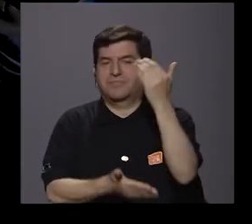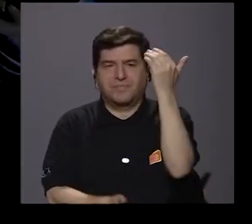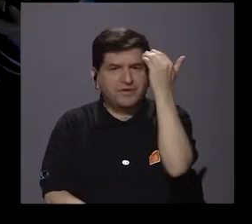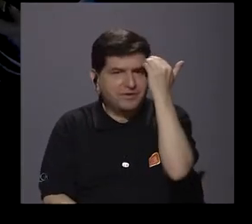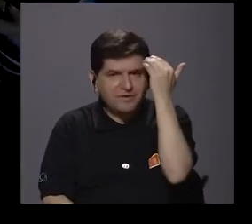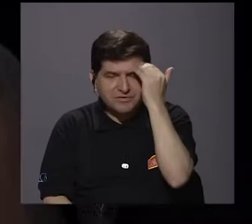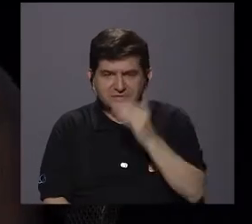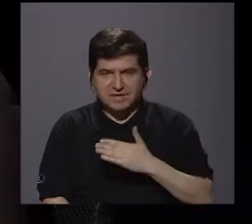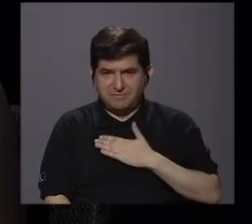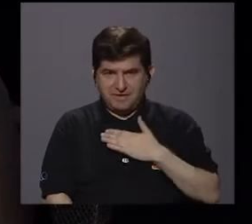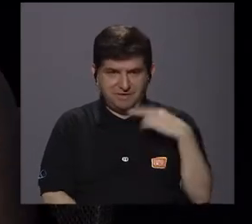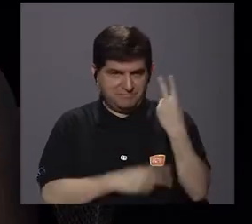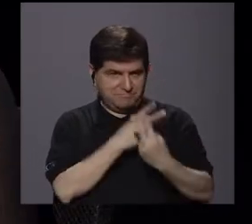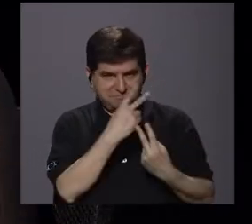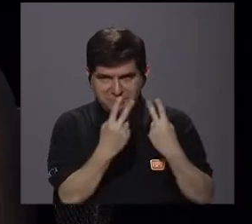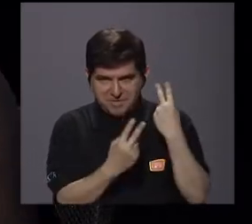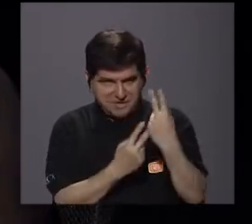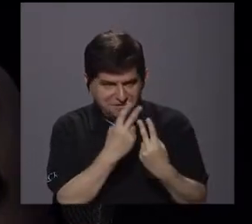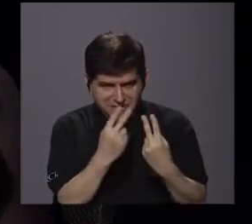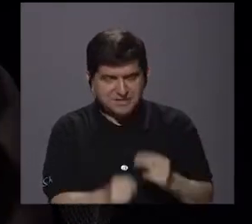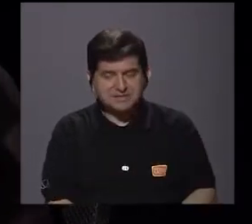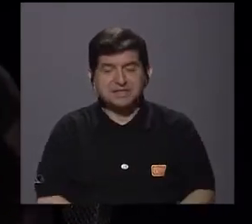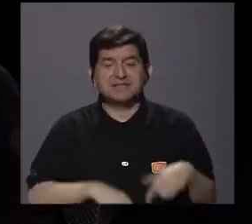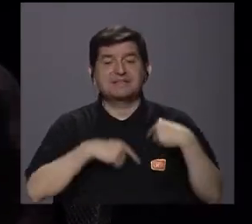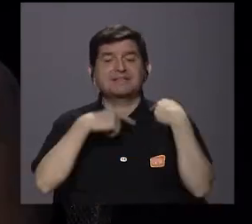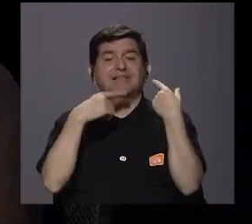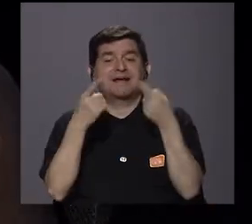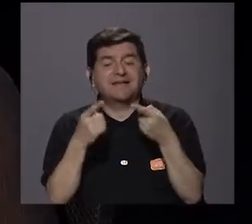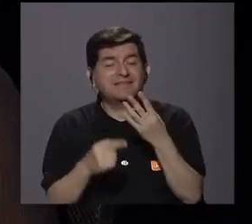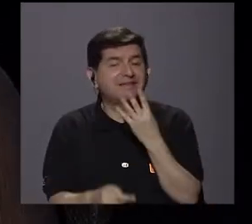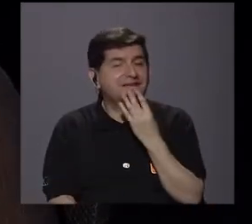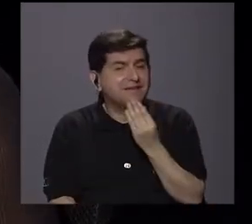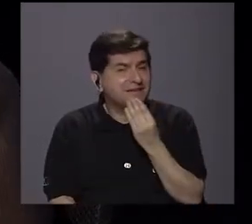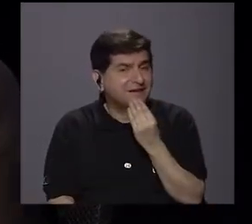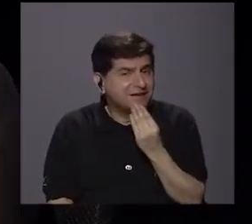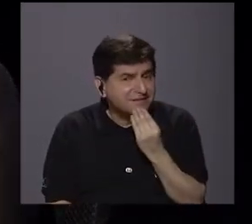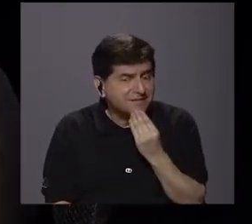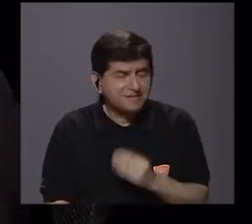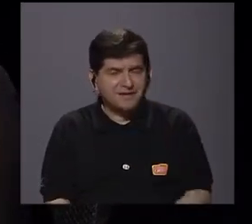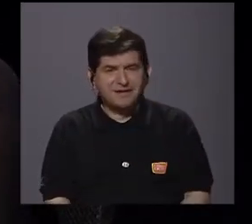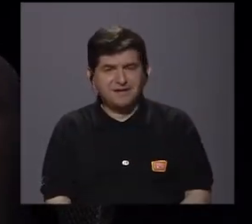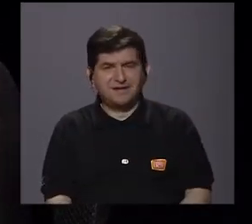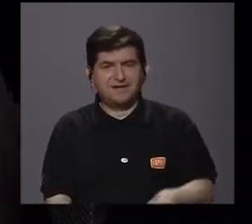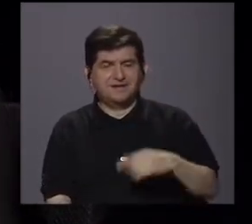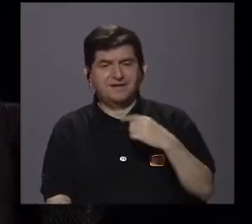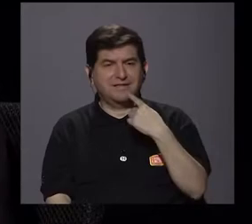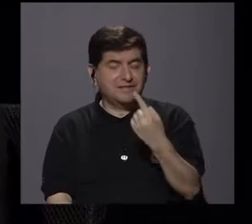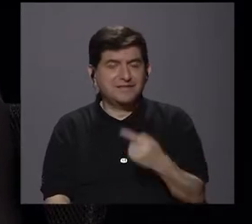que mi viaje rumbo a Israel en